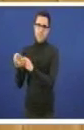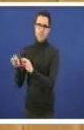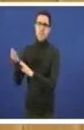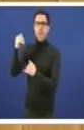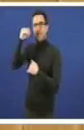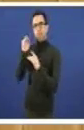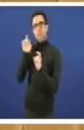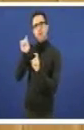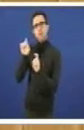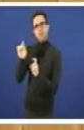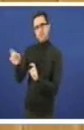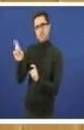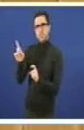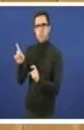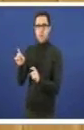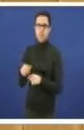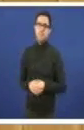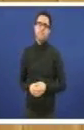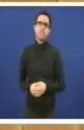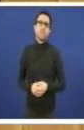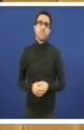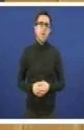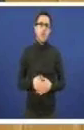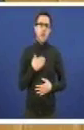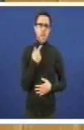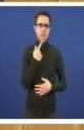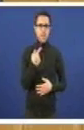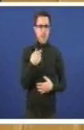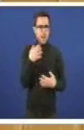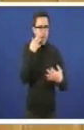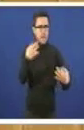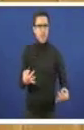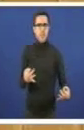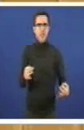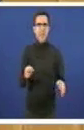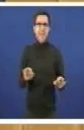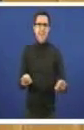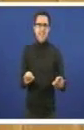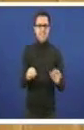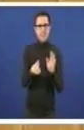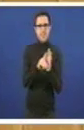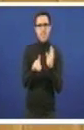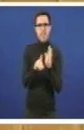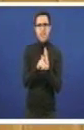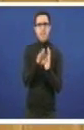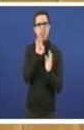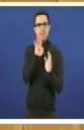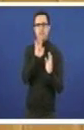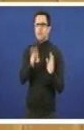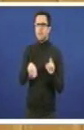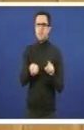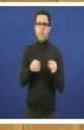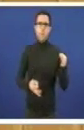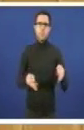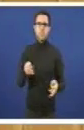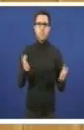atención educativa e comedor polo tanto esta é a realidade deste decreto que é totalmente injusto